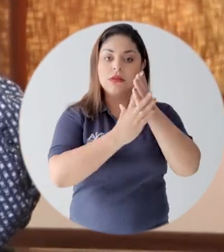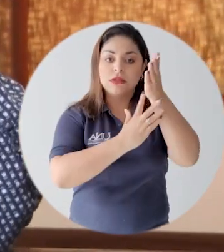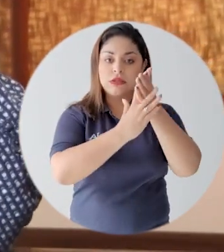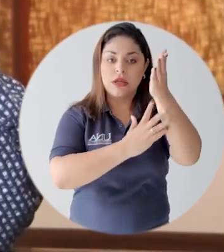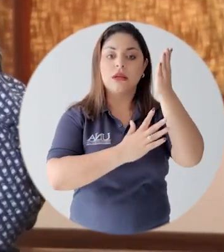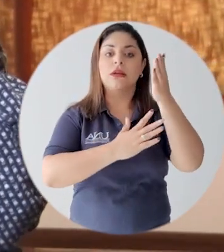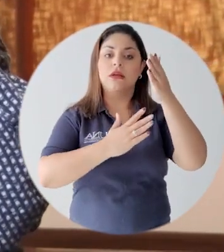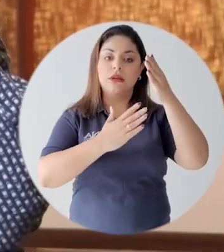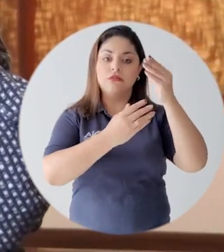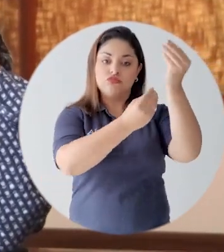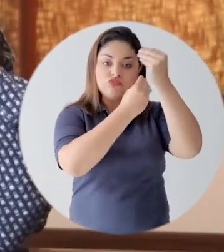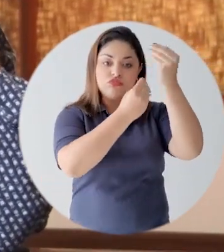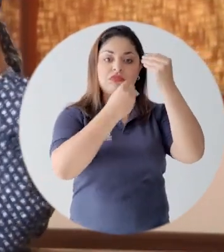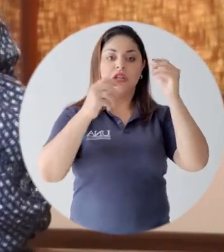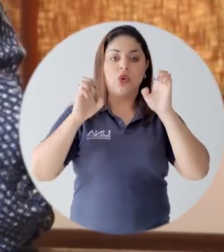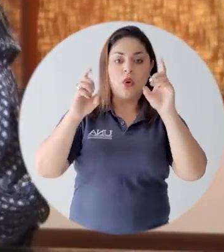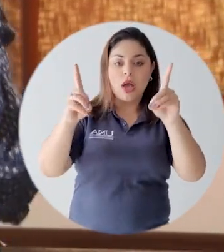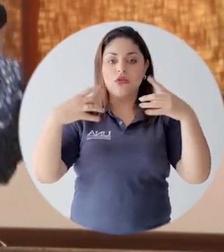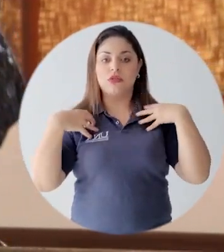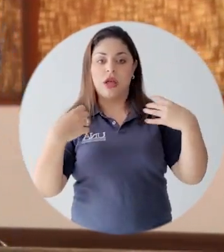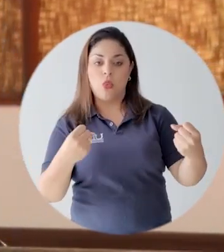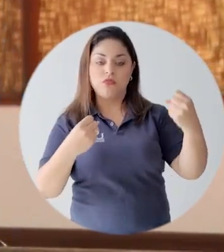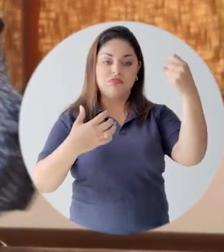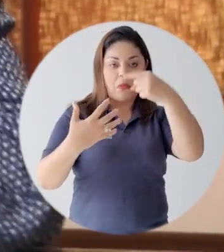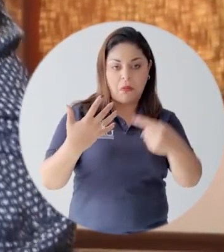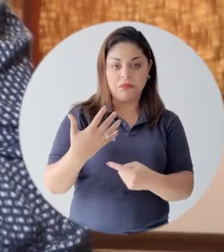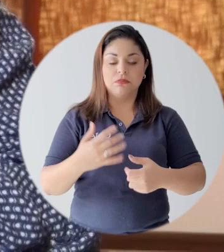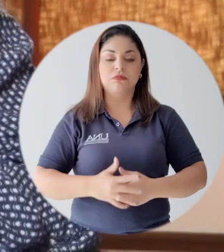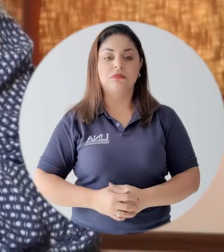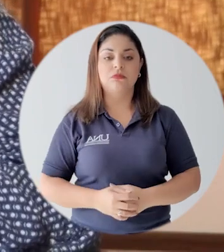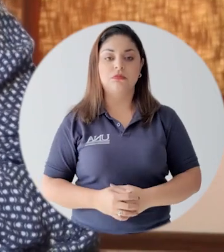los programas universales de educación, salud, etc.